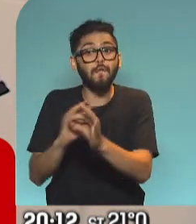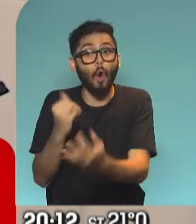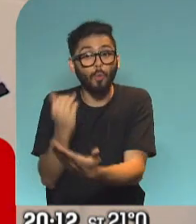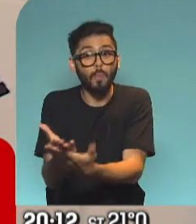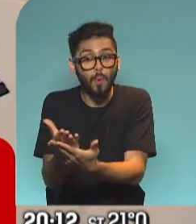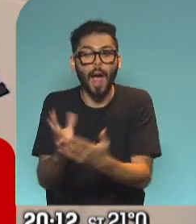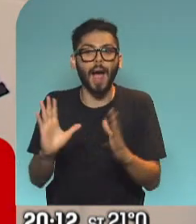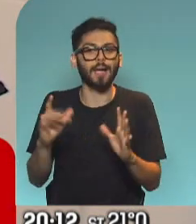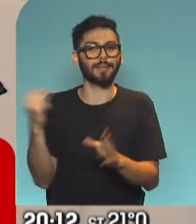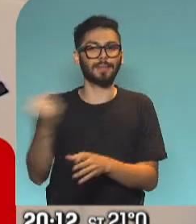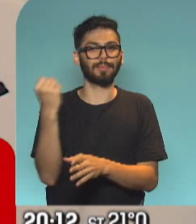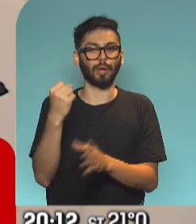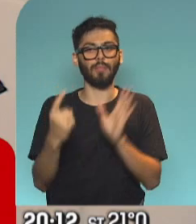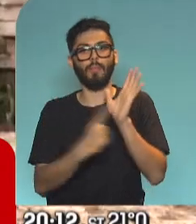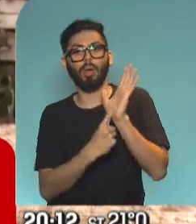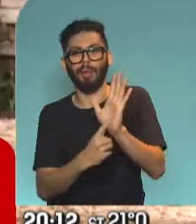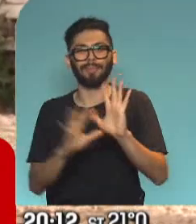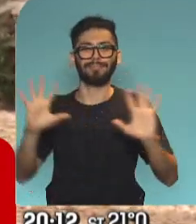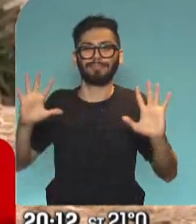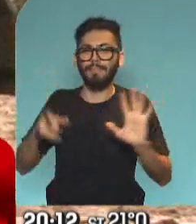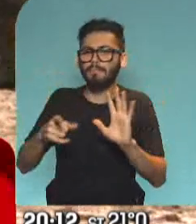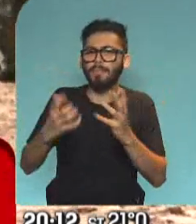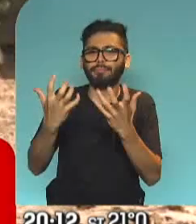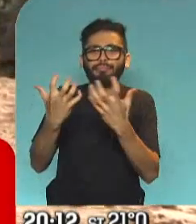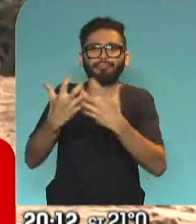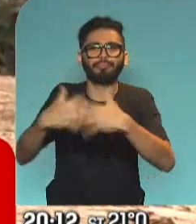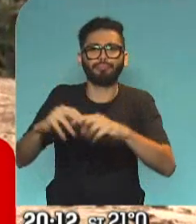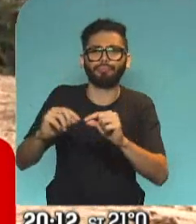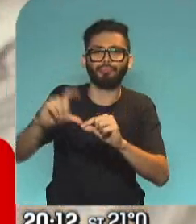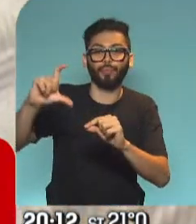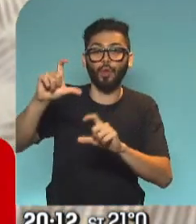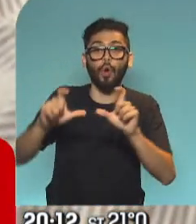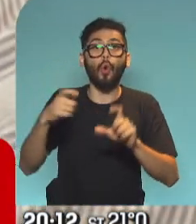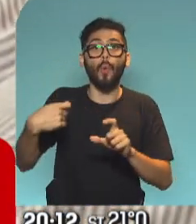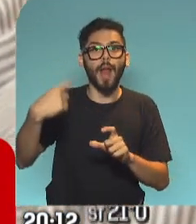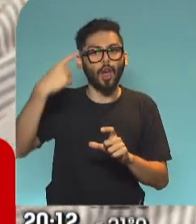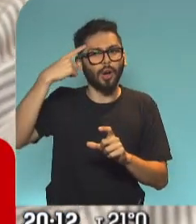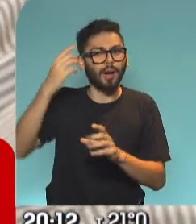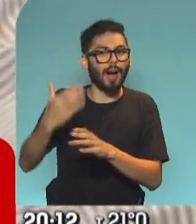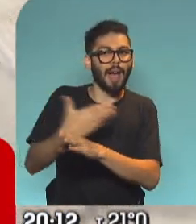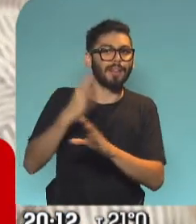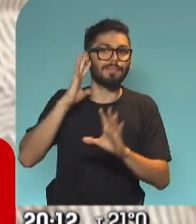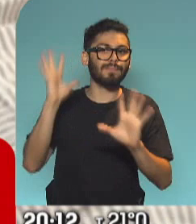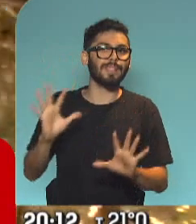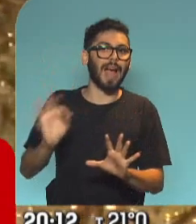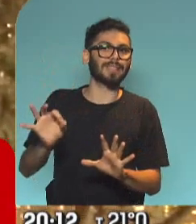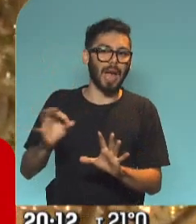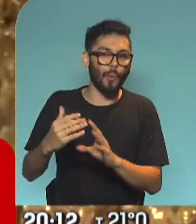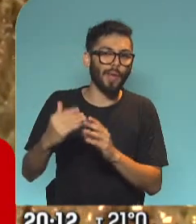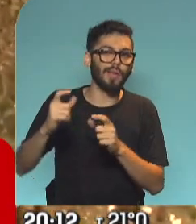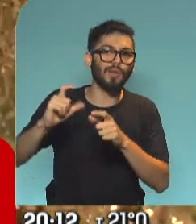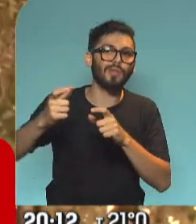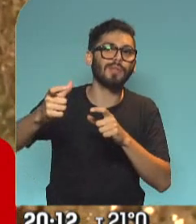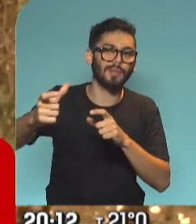importante para justamente hacer más previsible la situación económica de los saberes de los jubilados y jubiladas. Así que es una fórmula